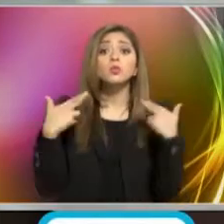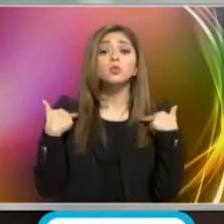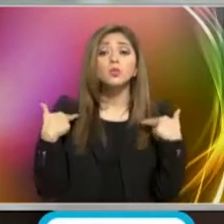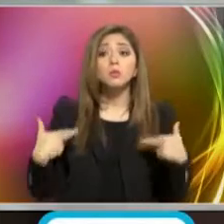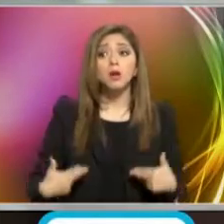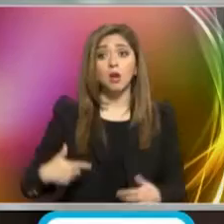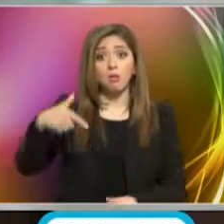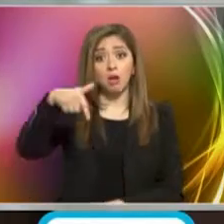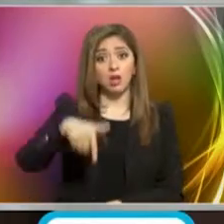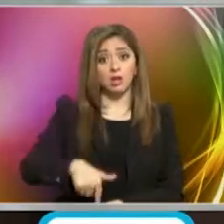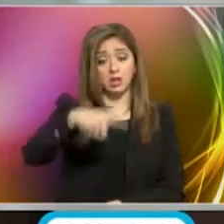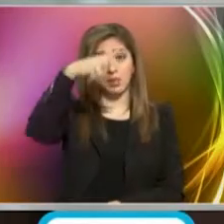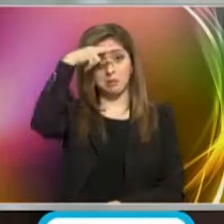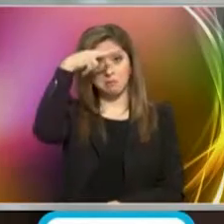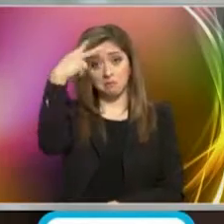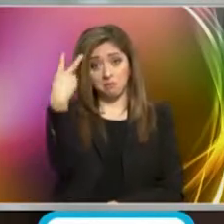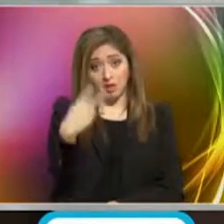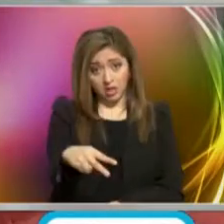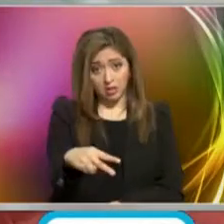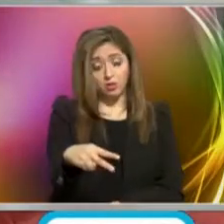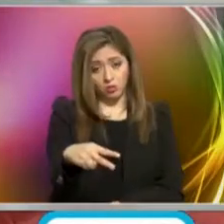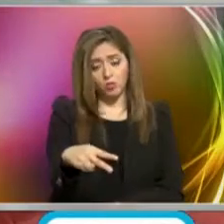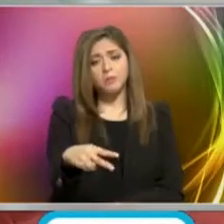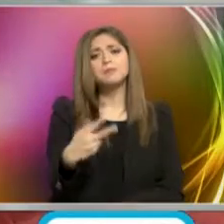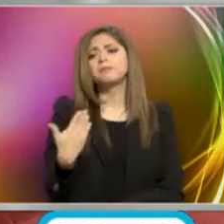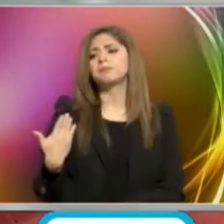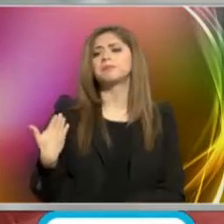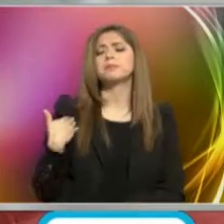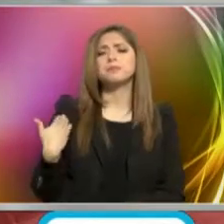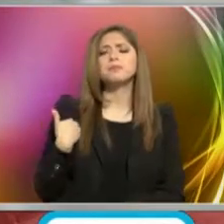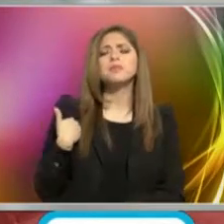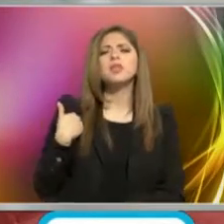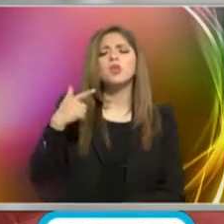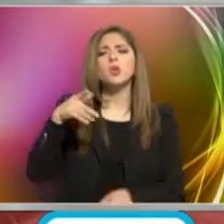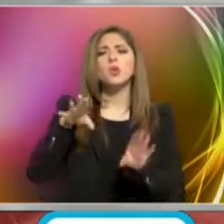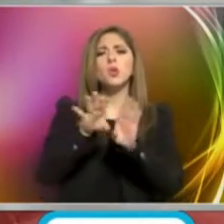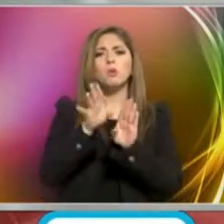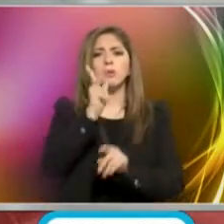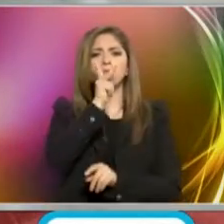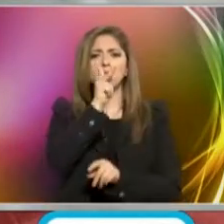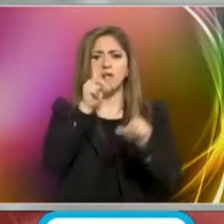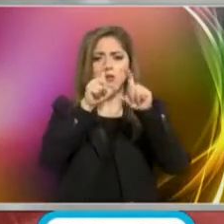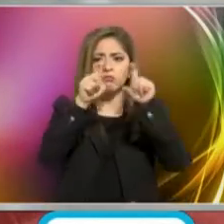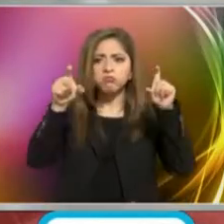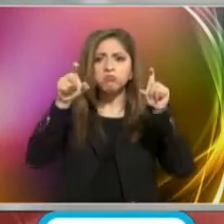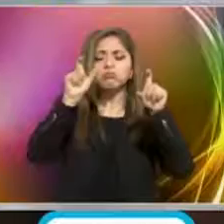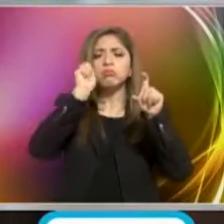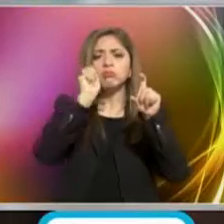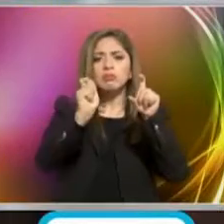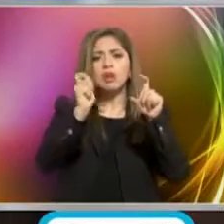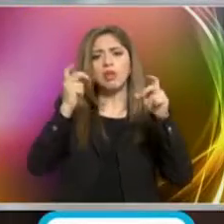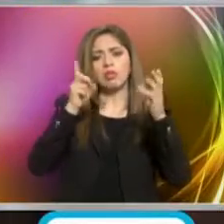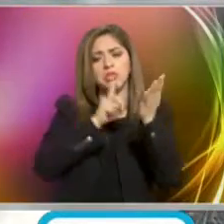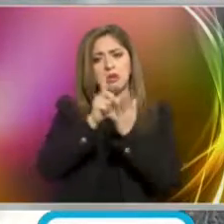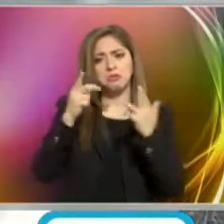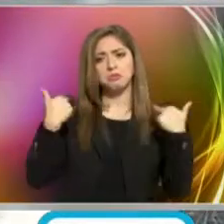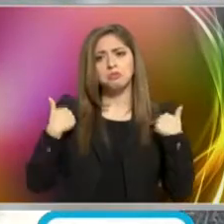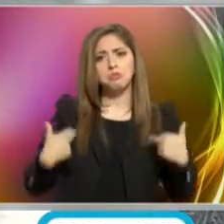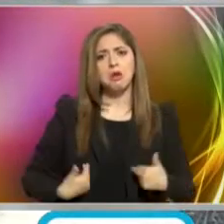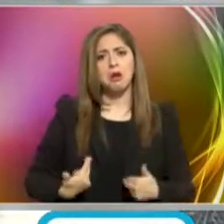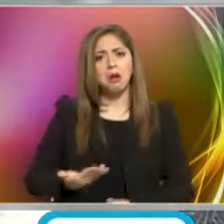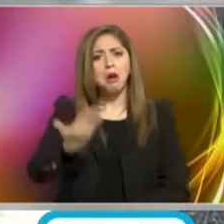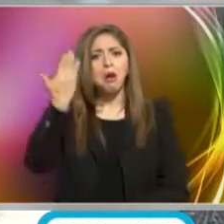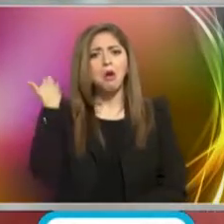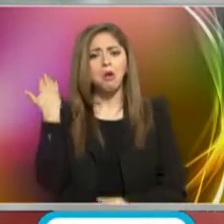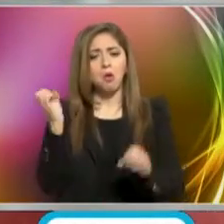debemos recordar que hasta hace poco en realidad la concepción como nominativamente como derechos humanos no se tenía. En el